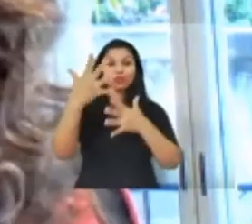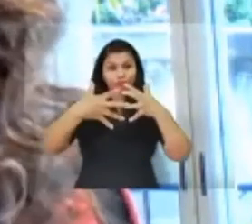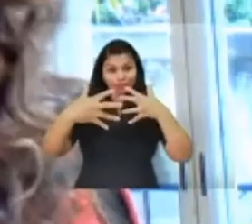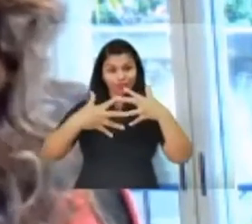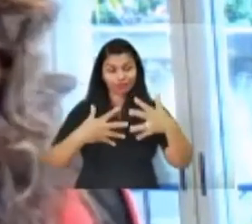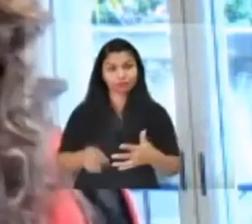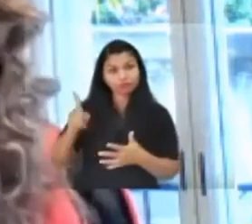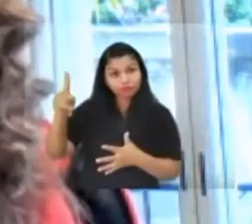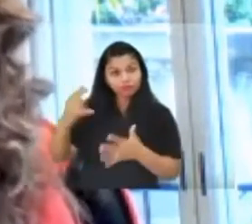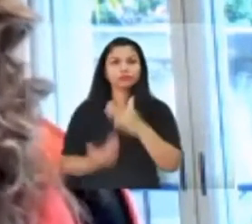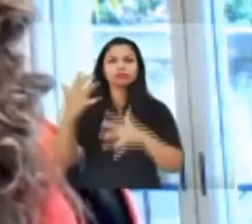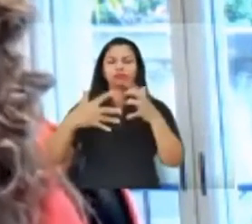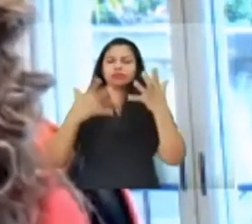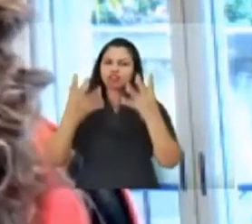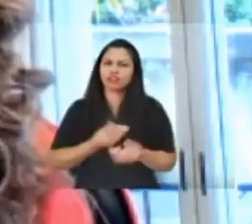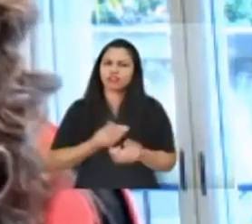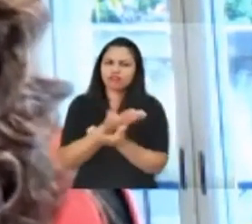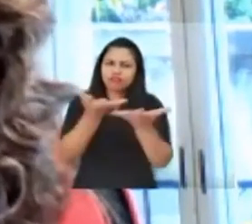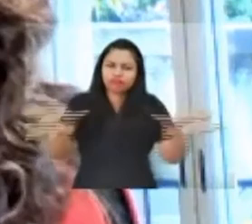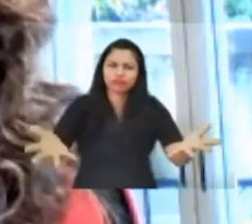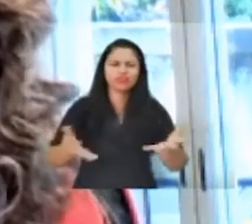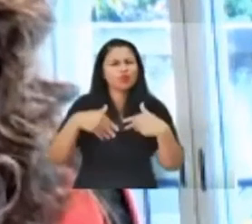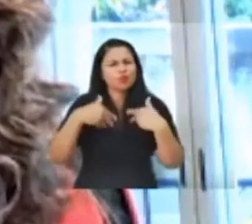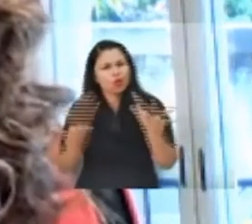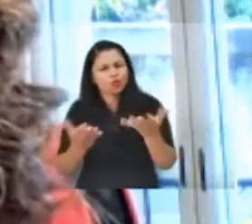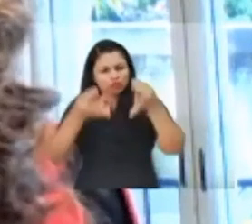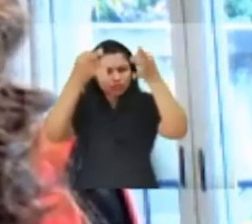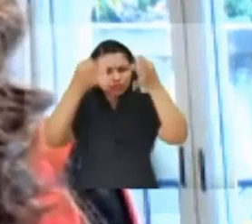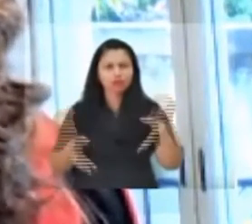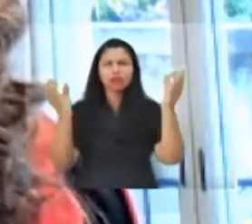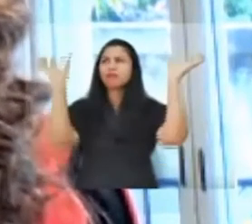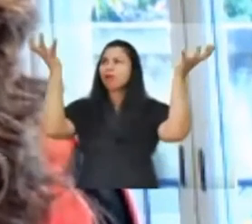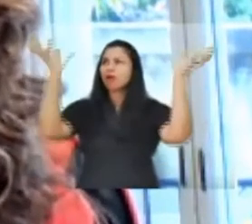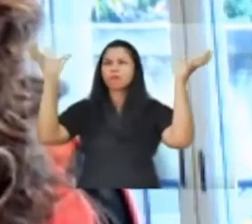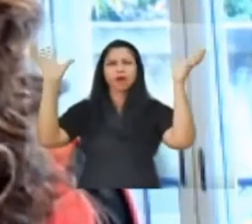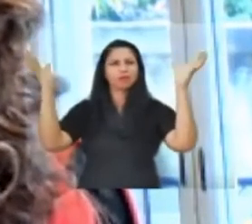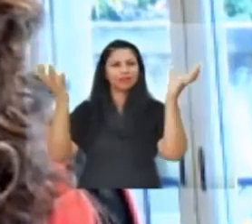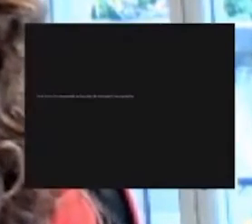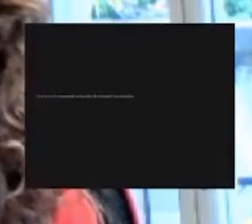una disrupción muy importante en todo lo que hacen los servicios satelitales. Chris, the floor is yours.